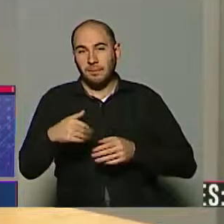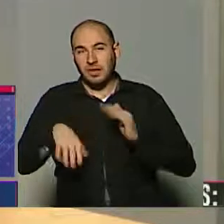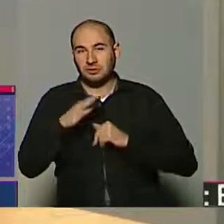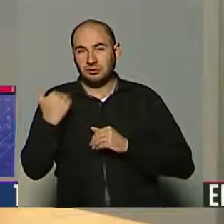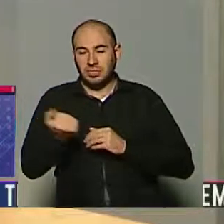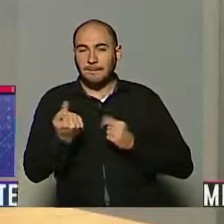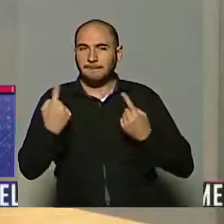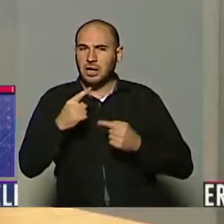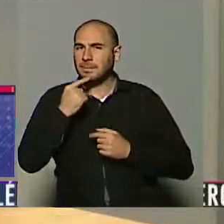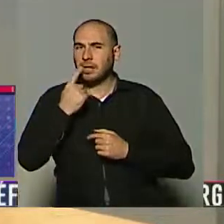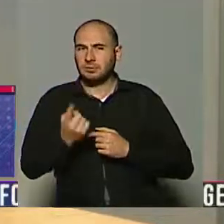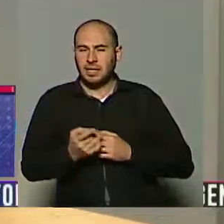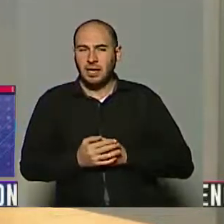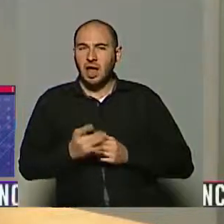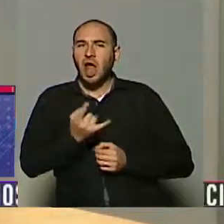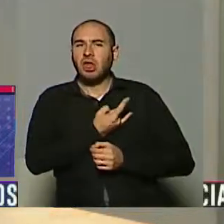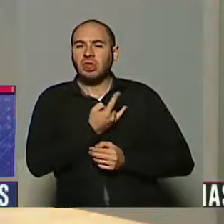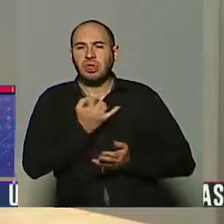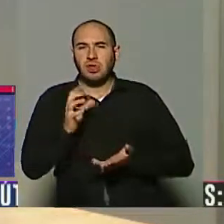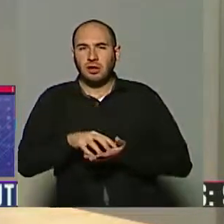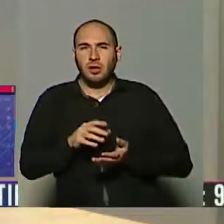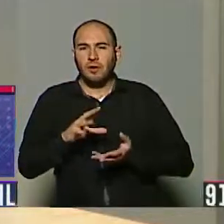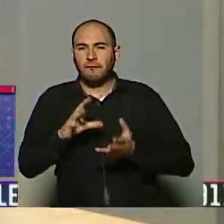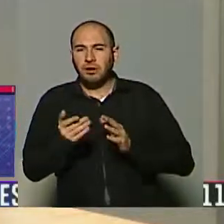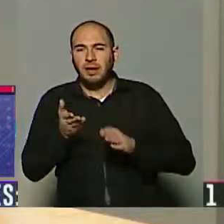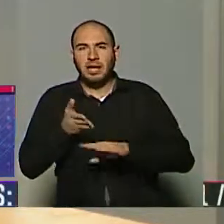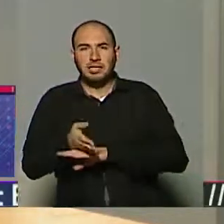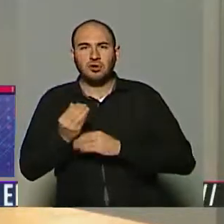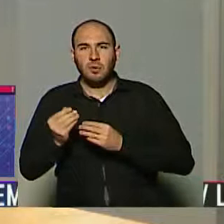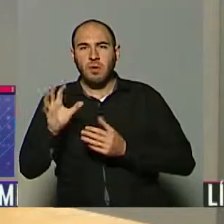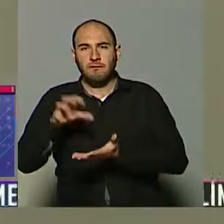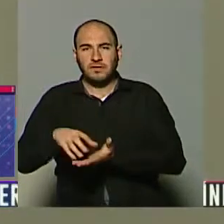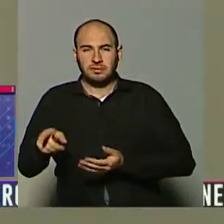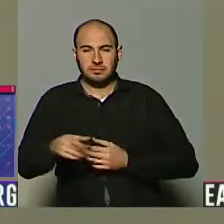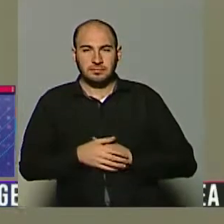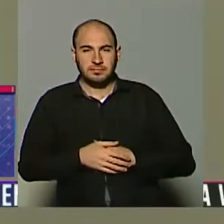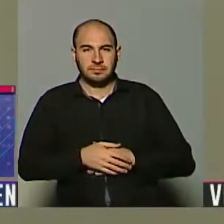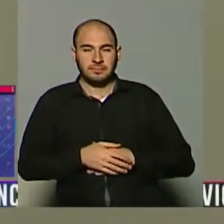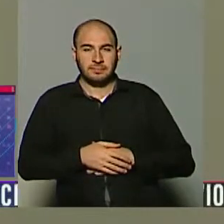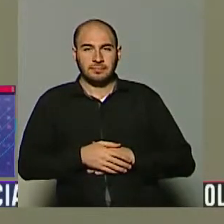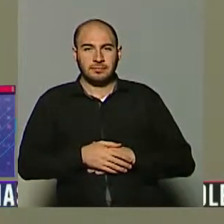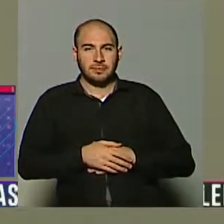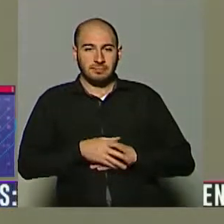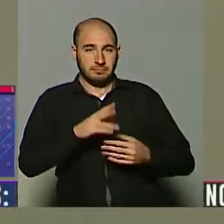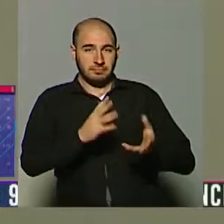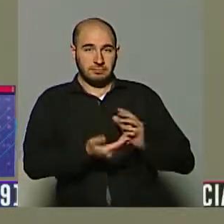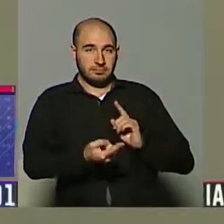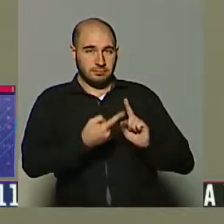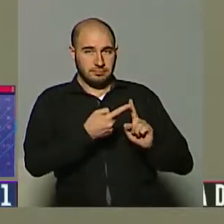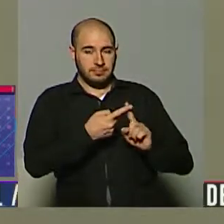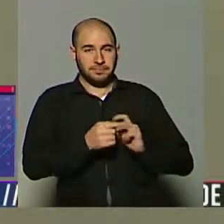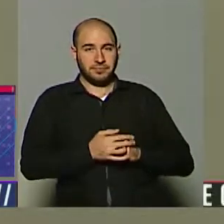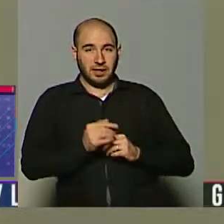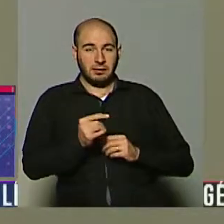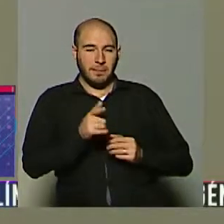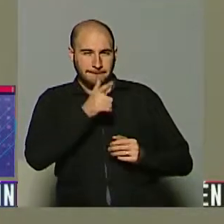importante. Pero la pregunta ahora es, ¿dónde funciona? ¿Cómo podemos acceder a esta unidad? Bueno, la forma de contactarse es